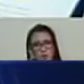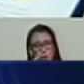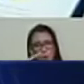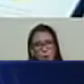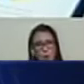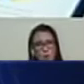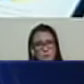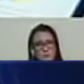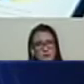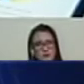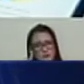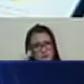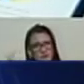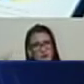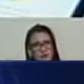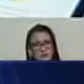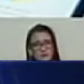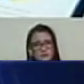más de 40 puntos de ventaja.